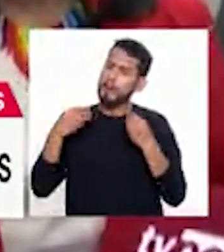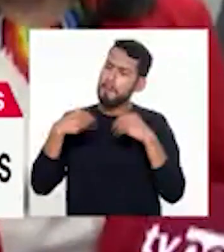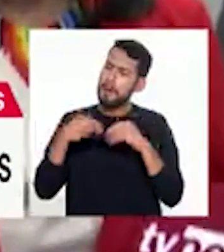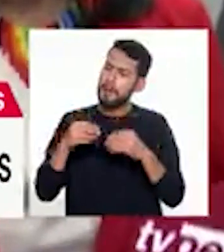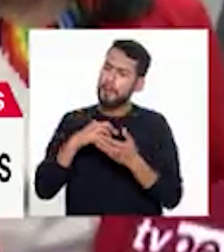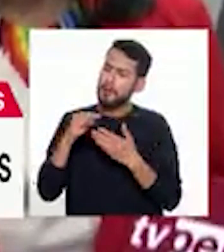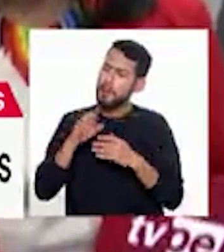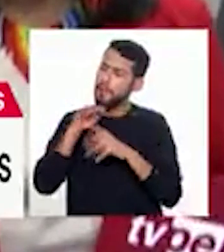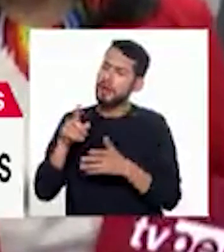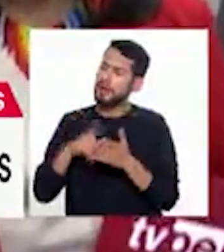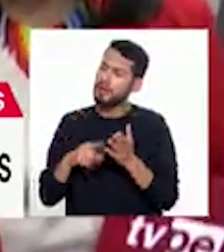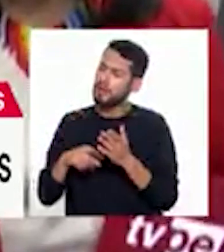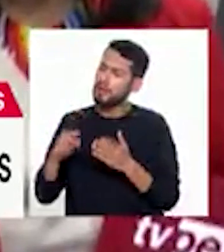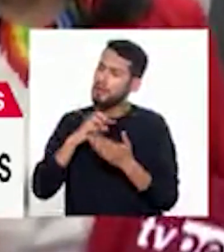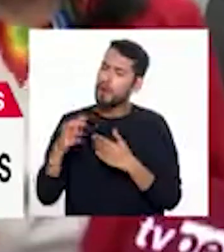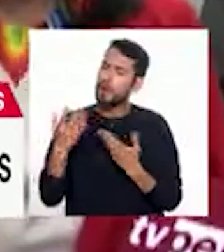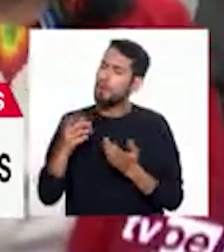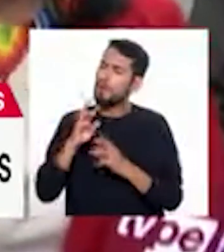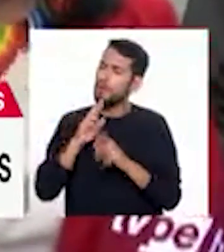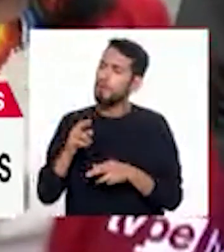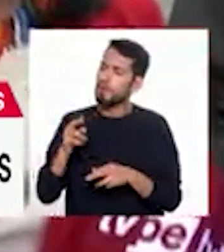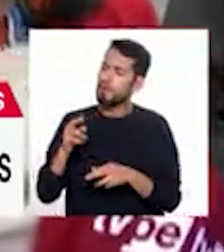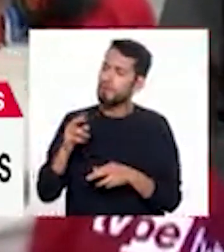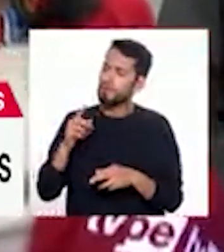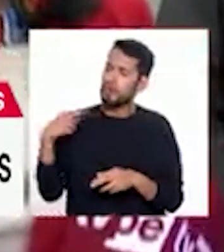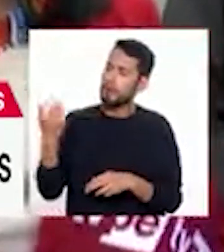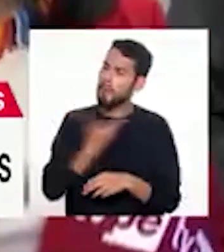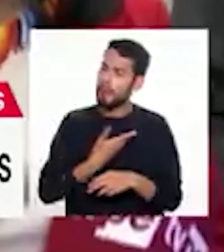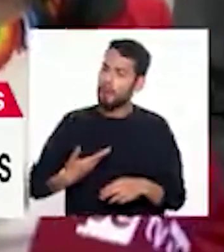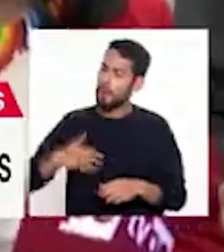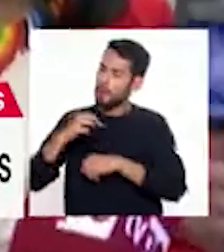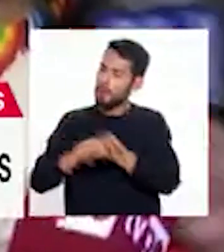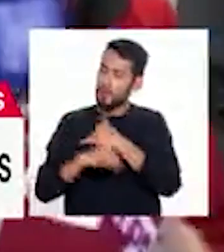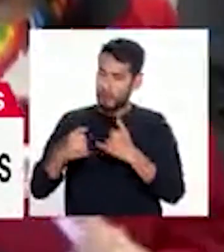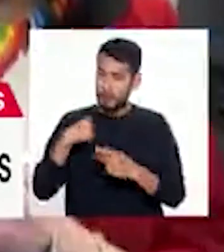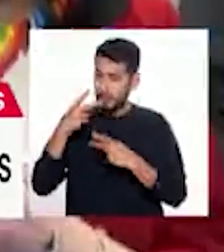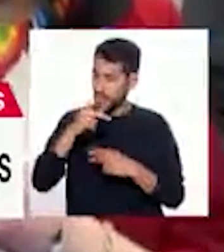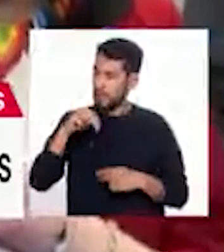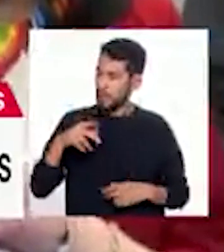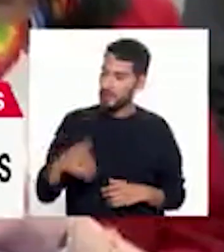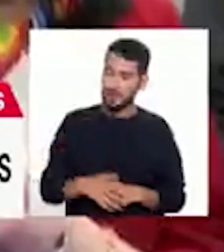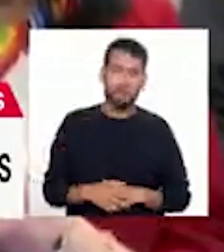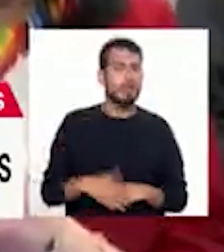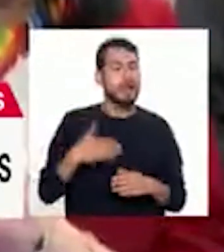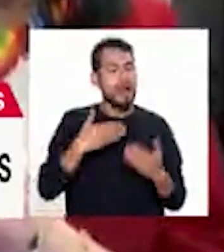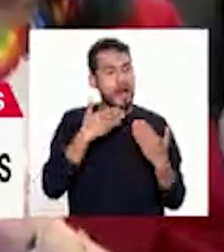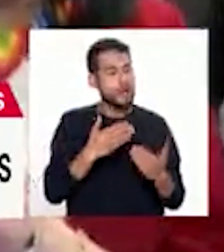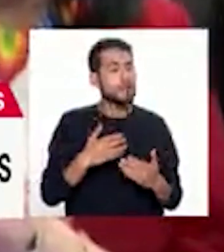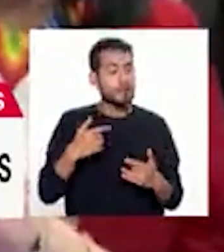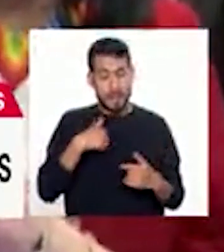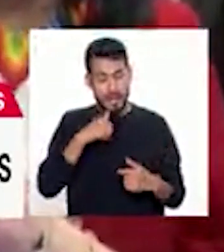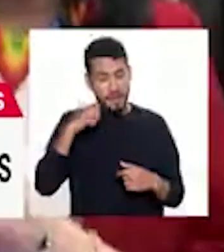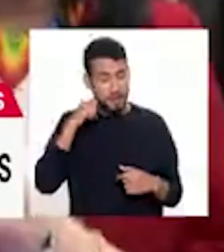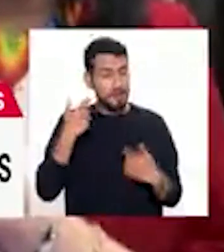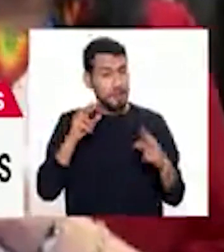mar. ¿Exactamente qué consiste este proyecto y cuál es la respuesta que ha tenido de los presidentes de otros países? Estamos en vivo para Canal N. Gracias. Mire, ayer hemos